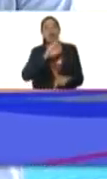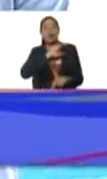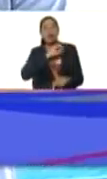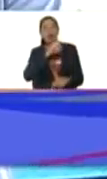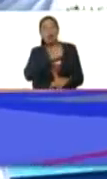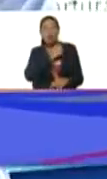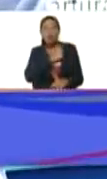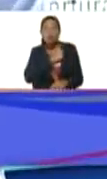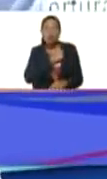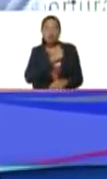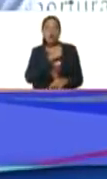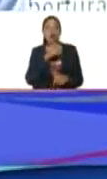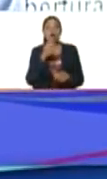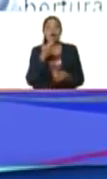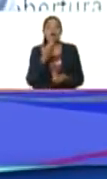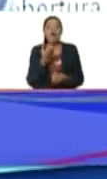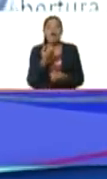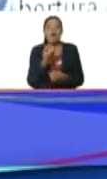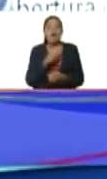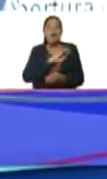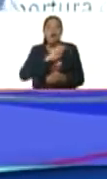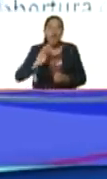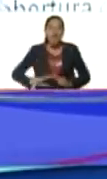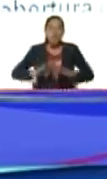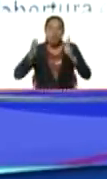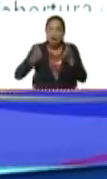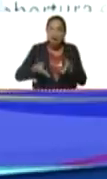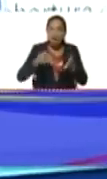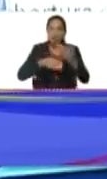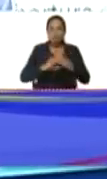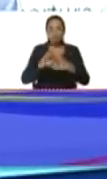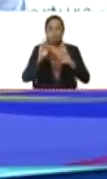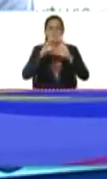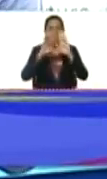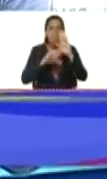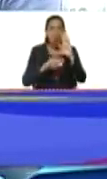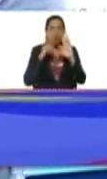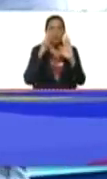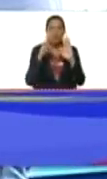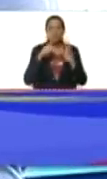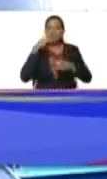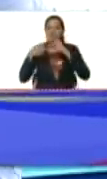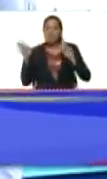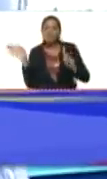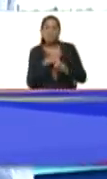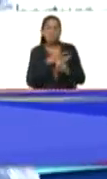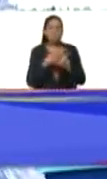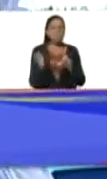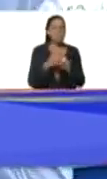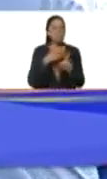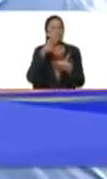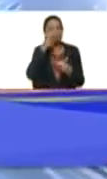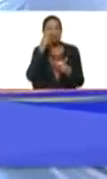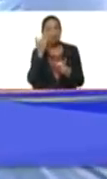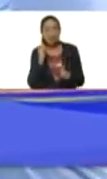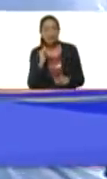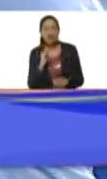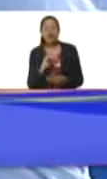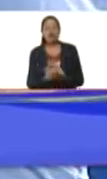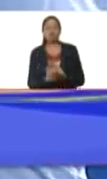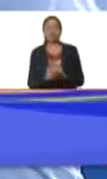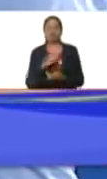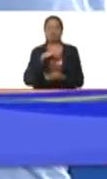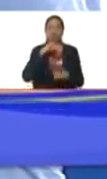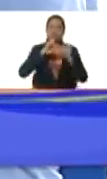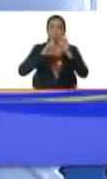para entre todas y todos construir y caracterizar la violencia y la política de seguridad. Eso nos permitió,